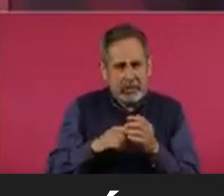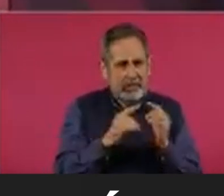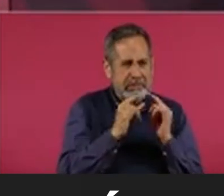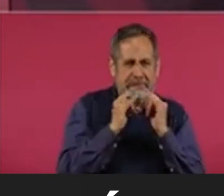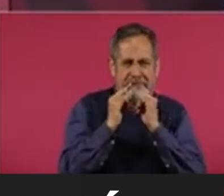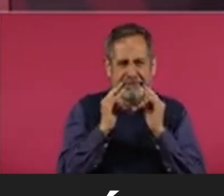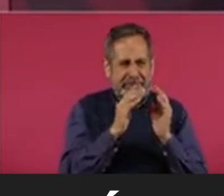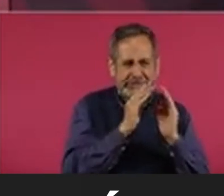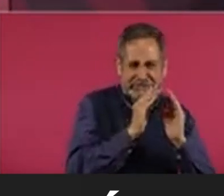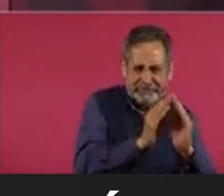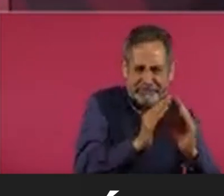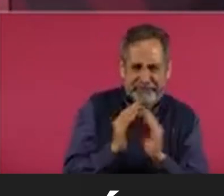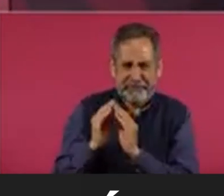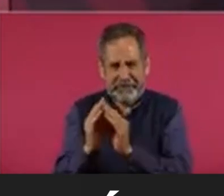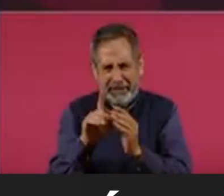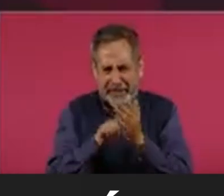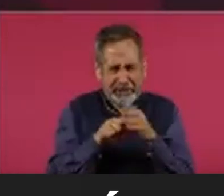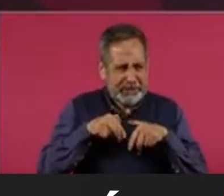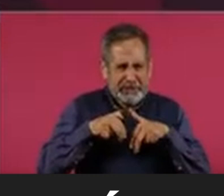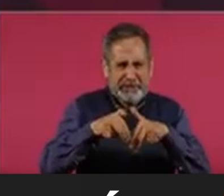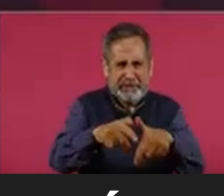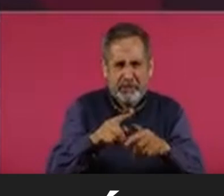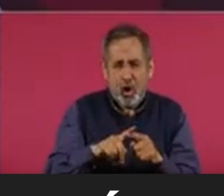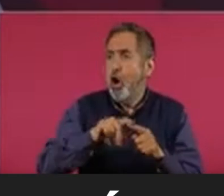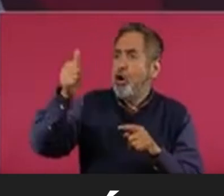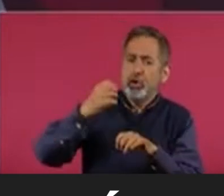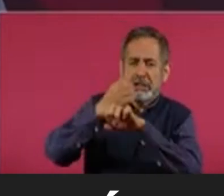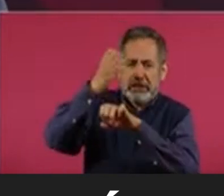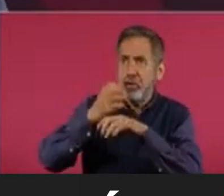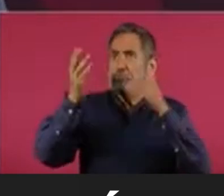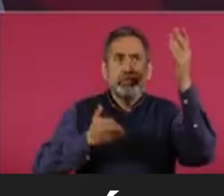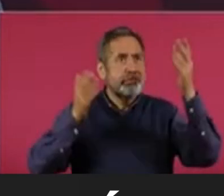vivían más compañeros estudiantes de otros estados.